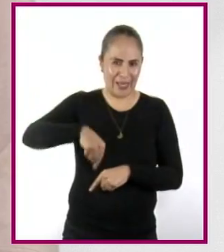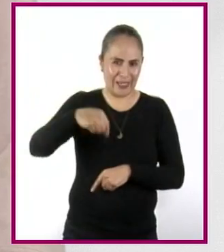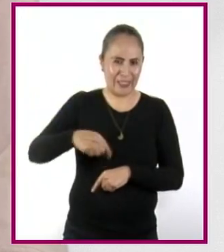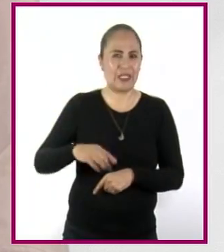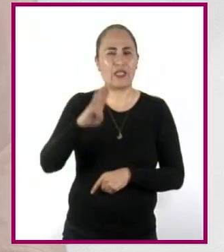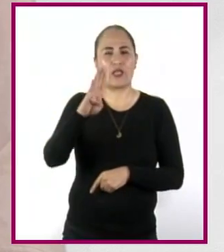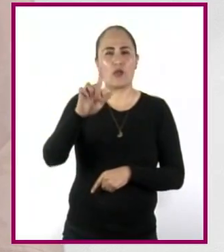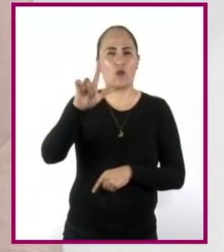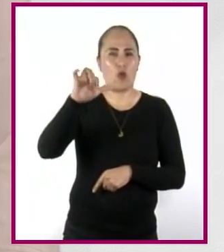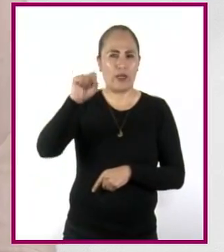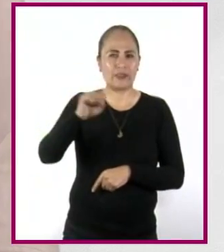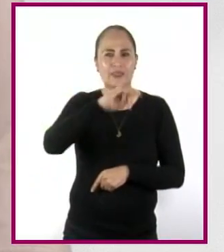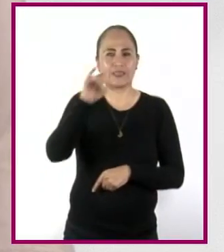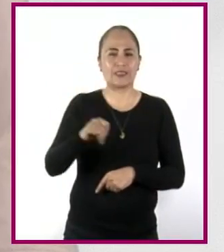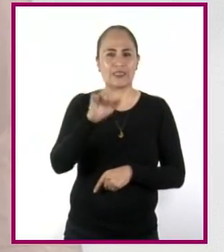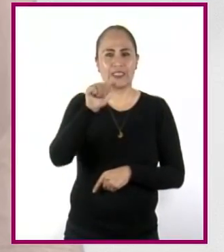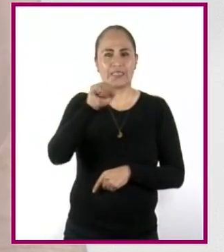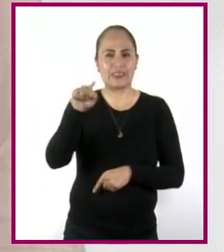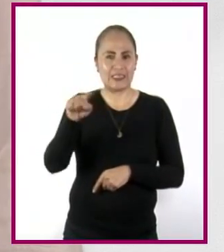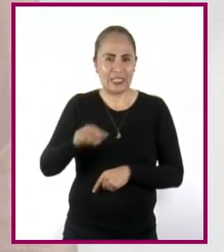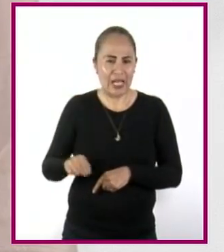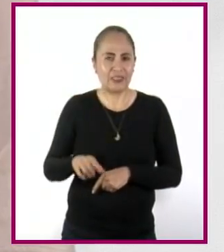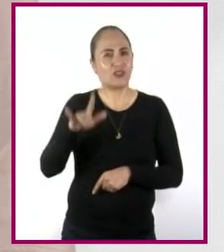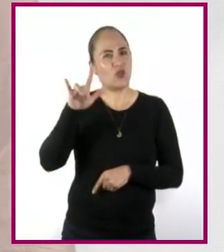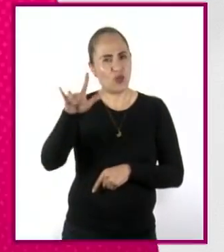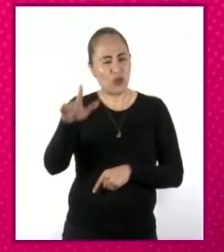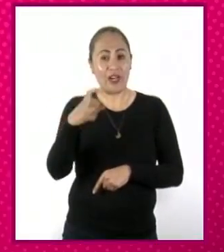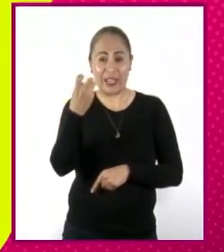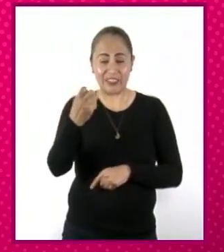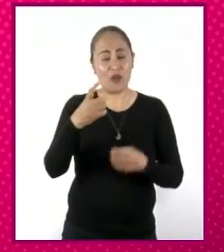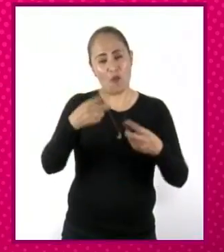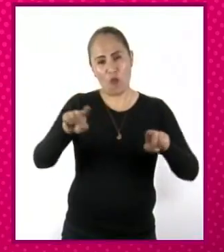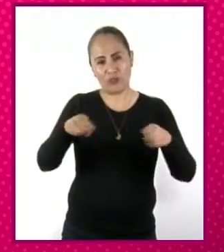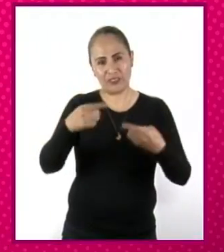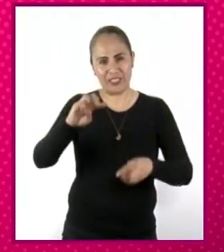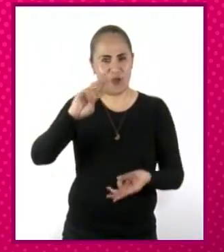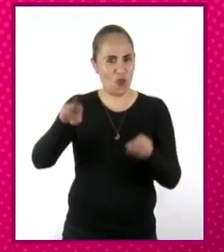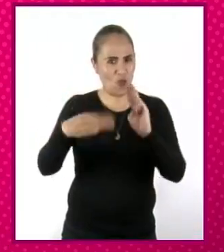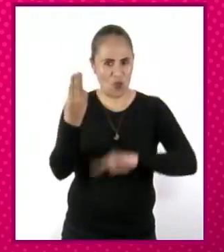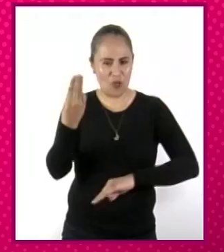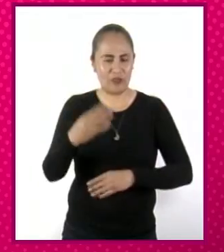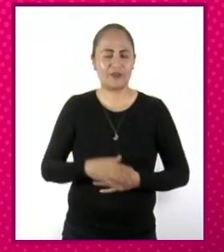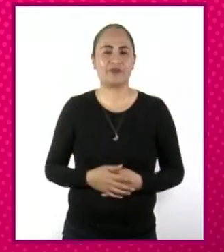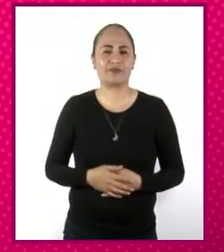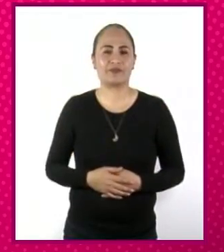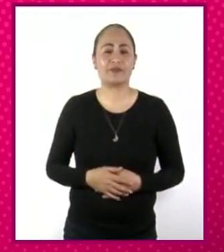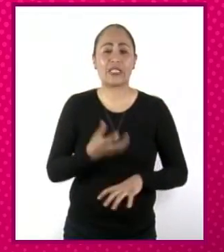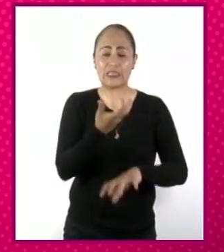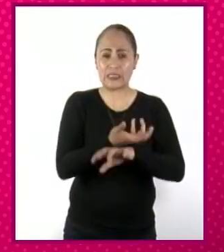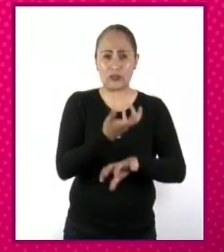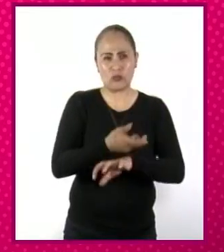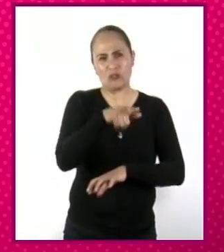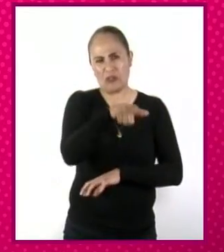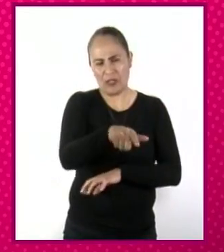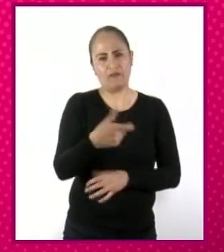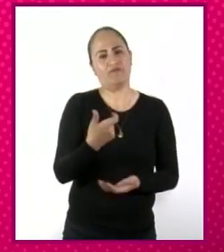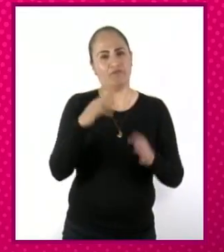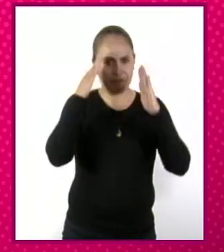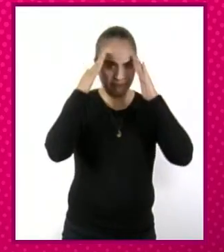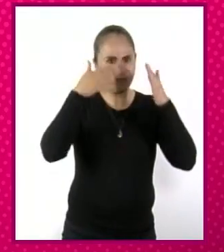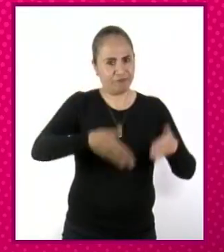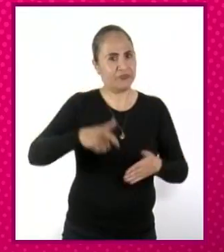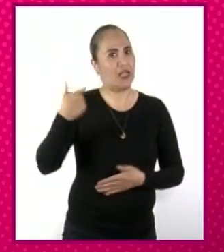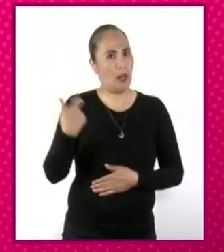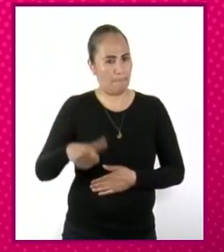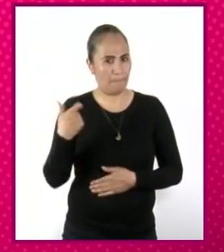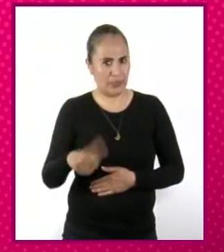como el blues, el jazz y el rock, que hace tiempo son universales. Estados Unidos es un país capitalista, eso es indudable, pero